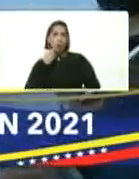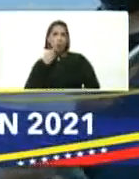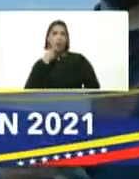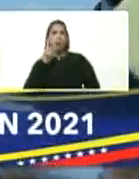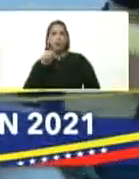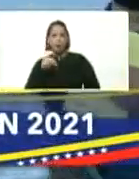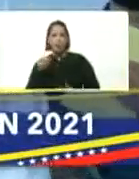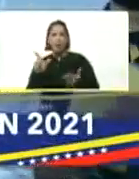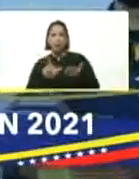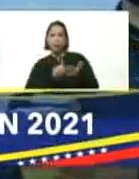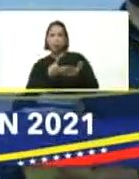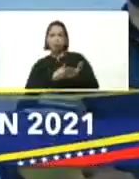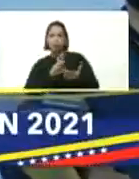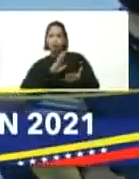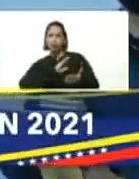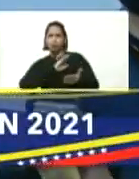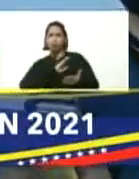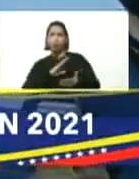llevo.